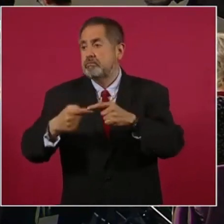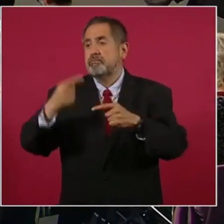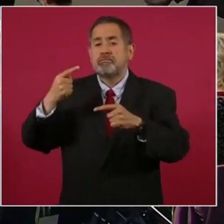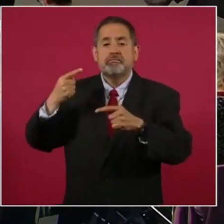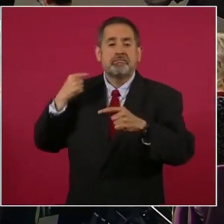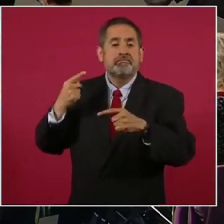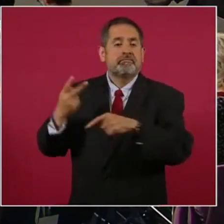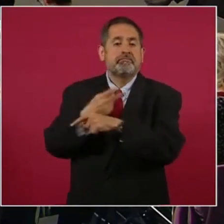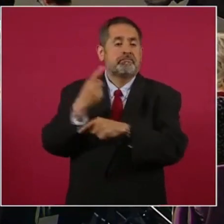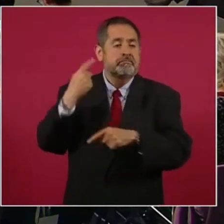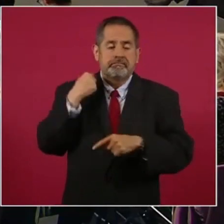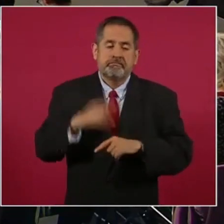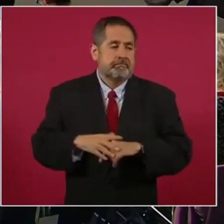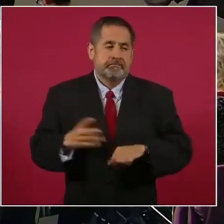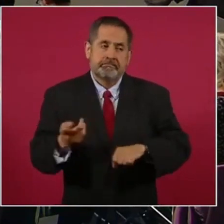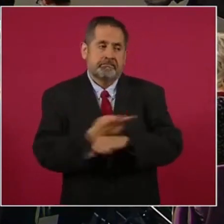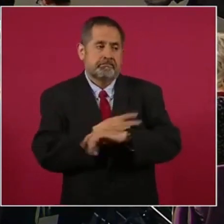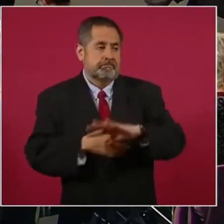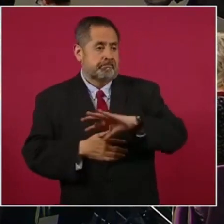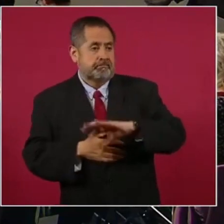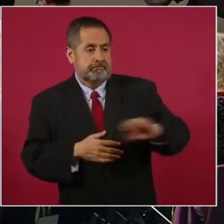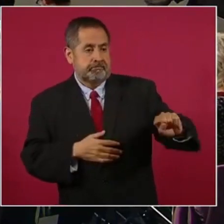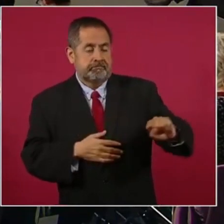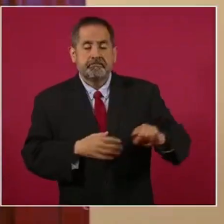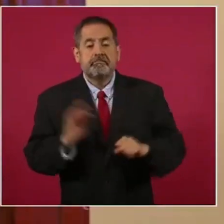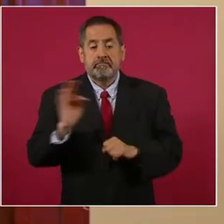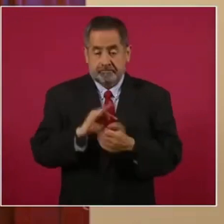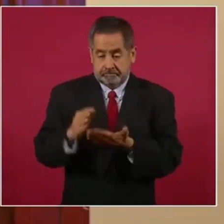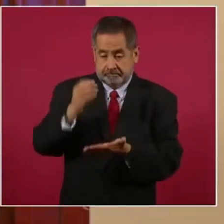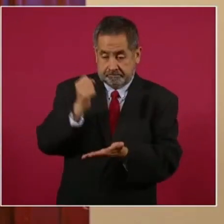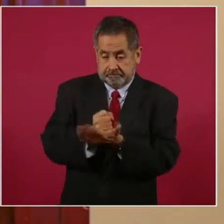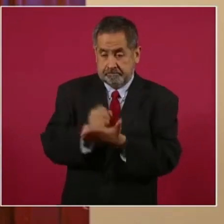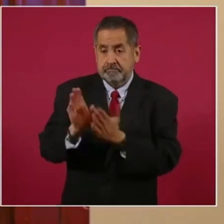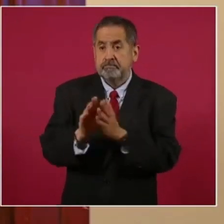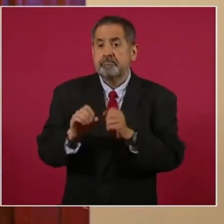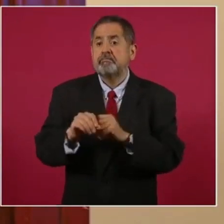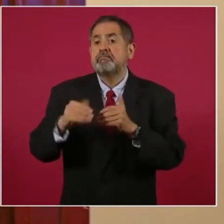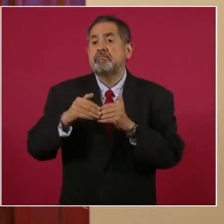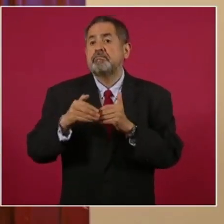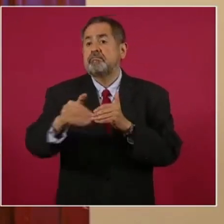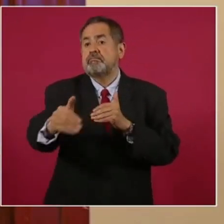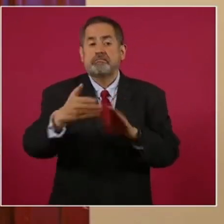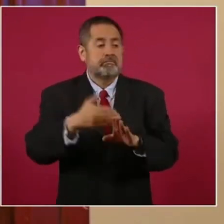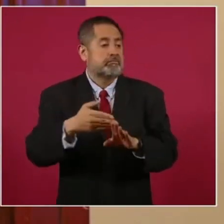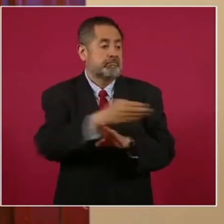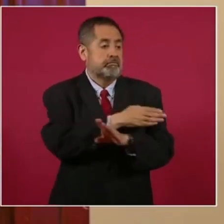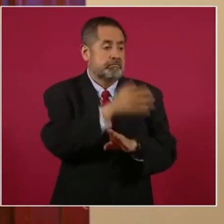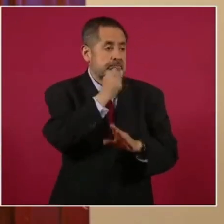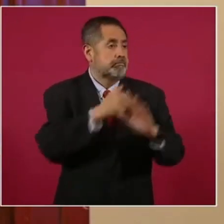compañías petroleras adquiridas antes de la promulgación de la Constitución no podían ser afectadas.